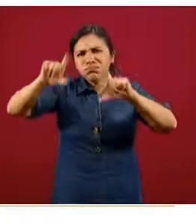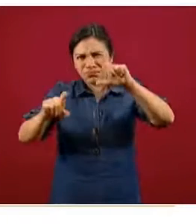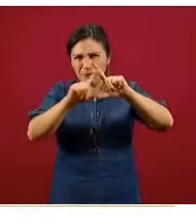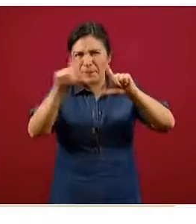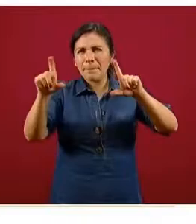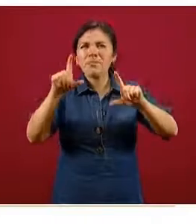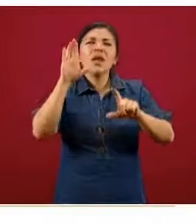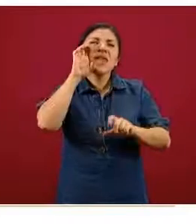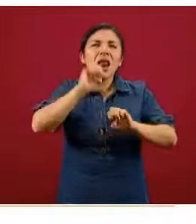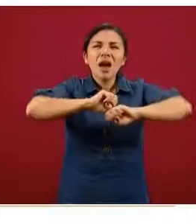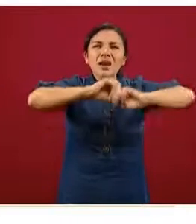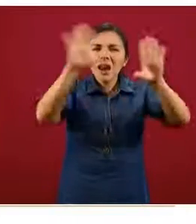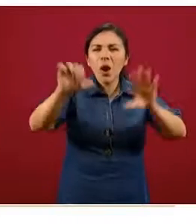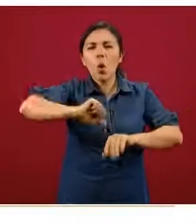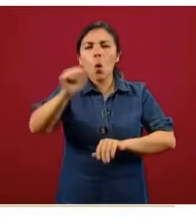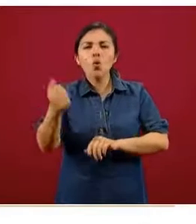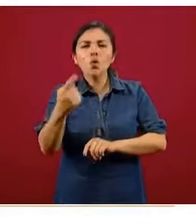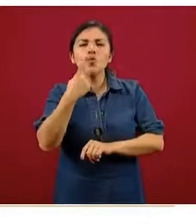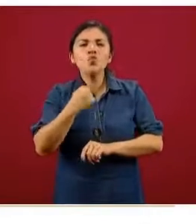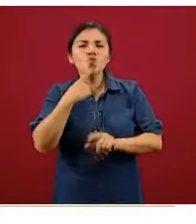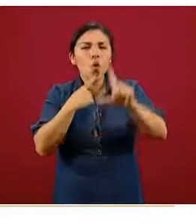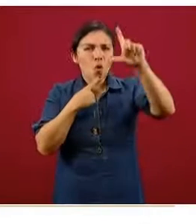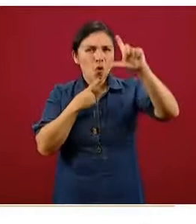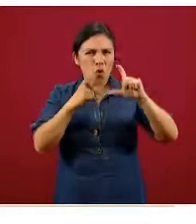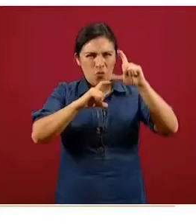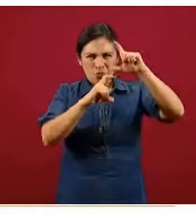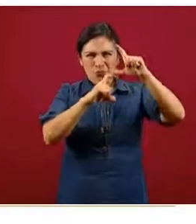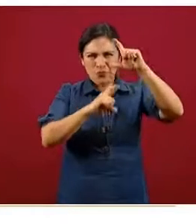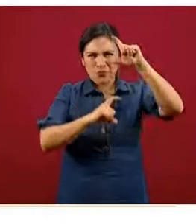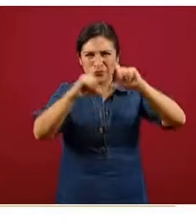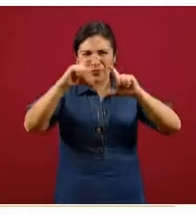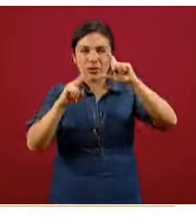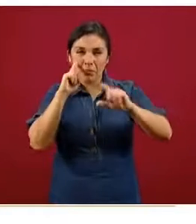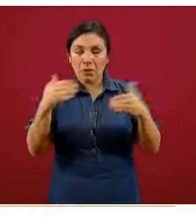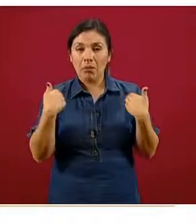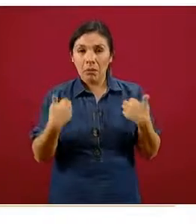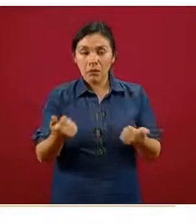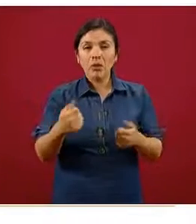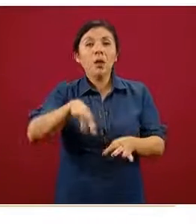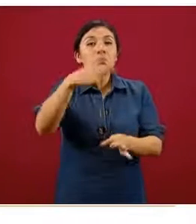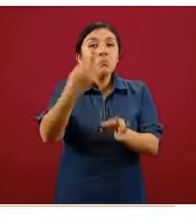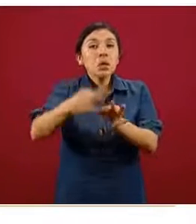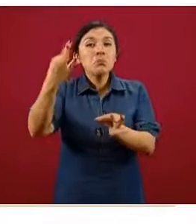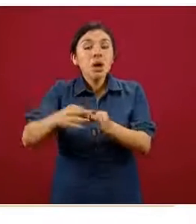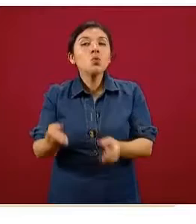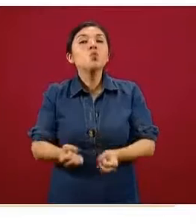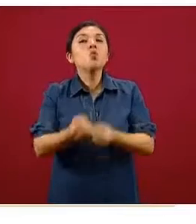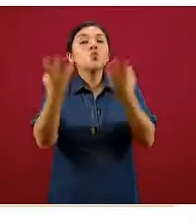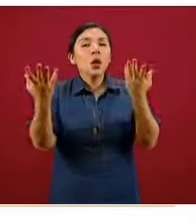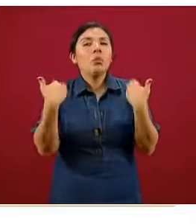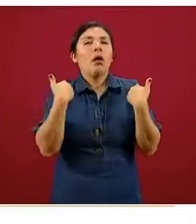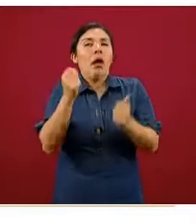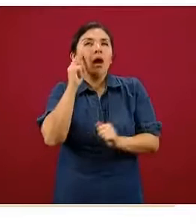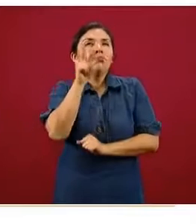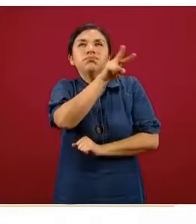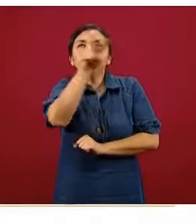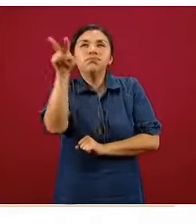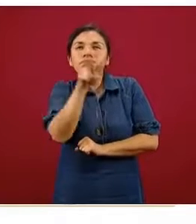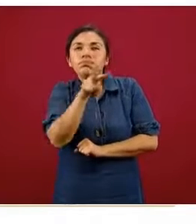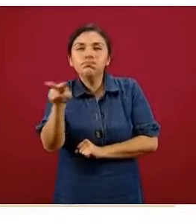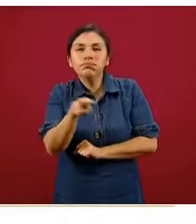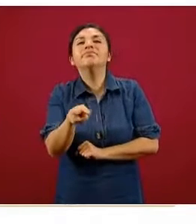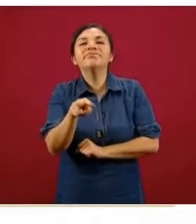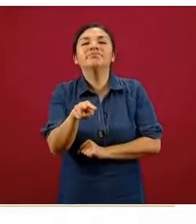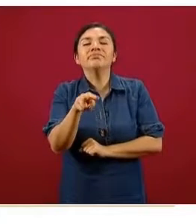las barras naranja claro y en las barras rojas oscuro los confirmados, entonces podemos ver realmente cuál